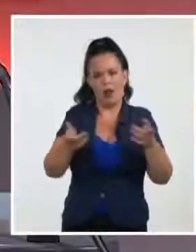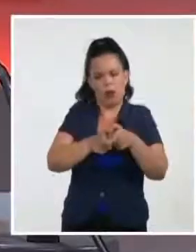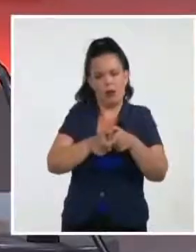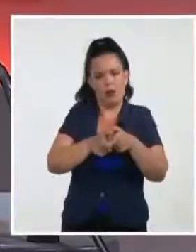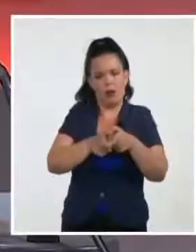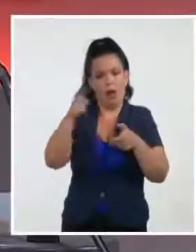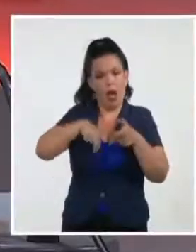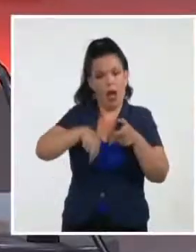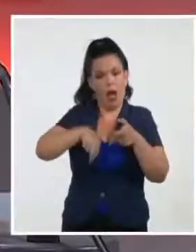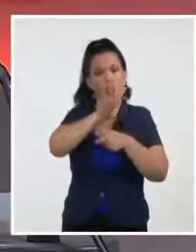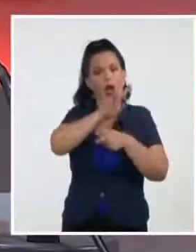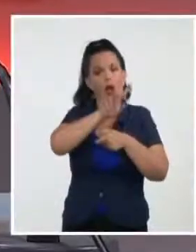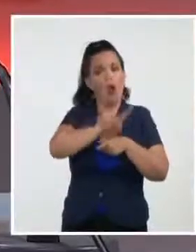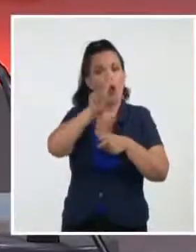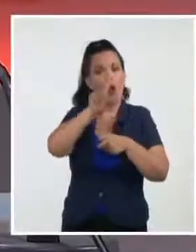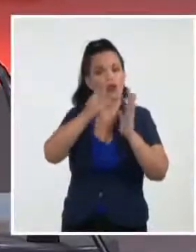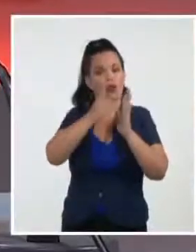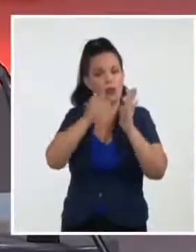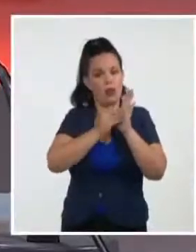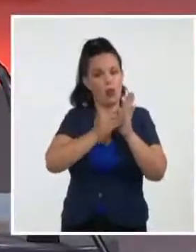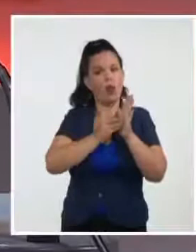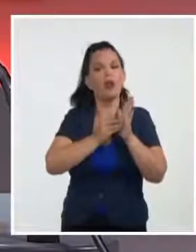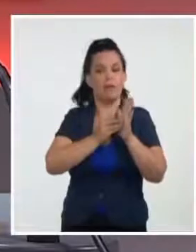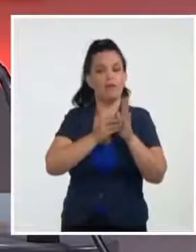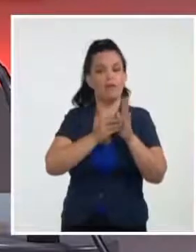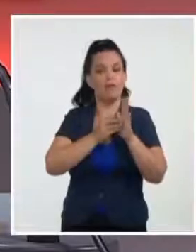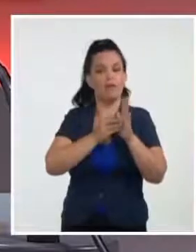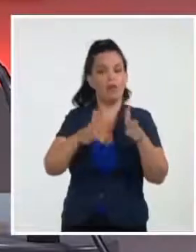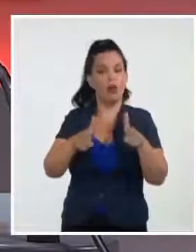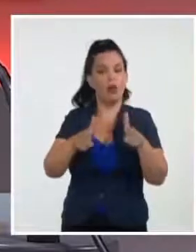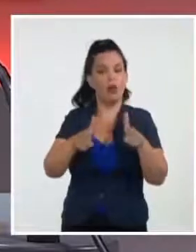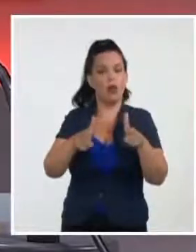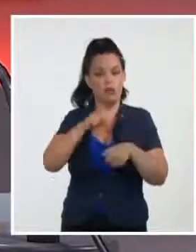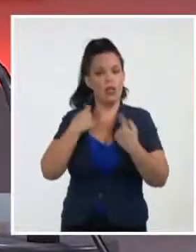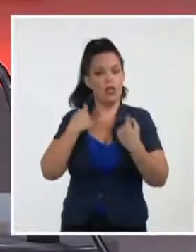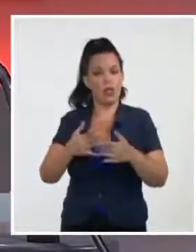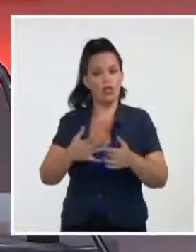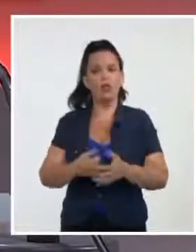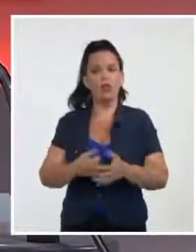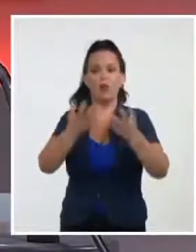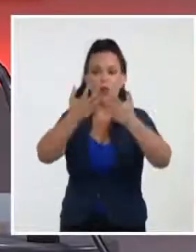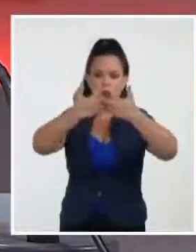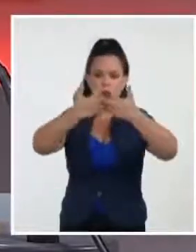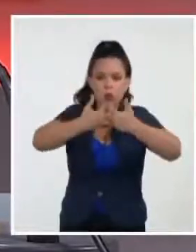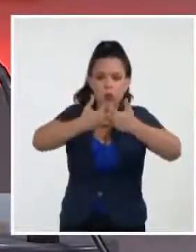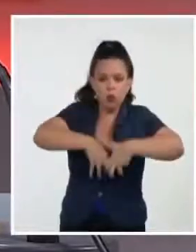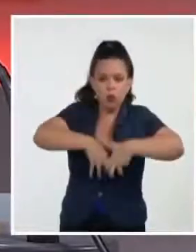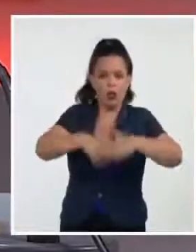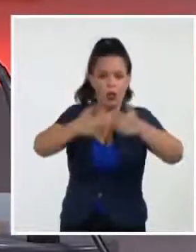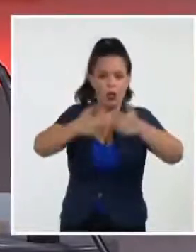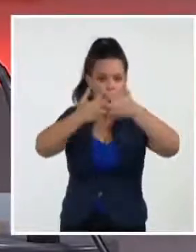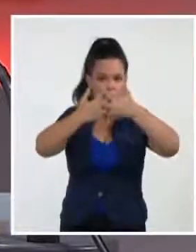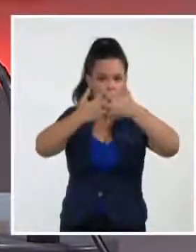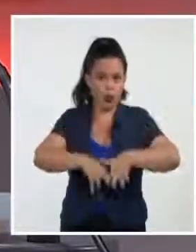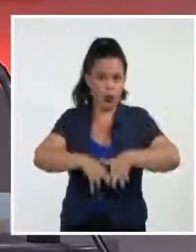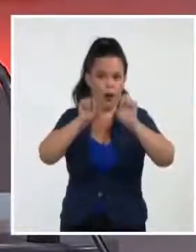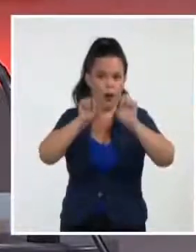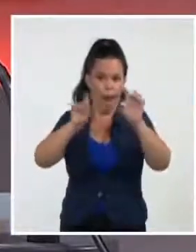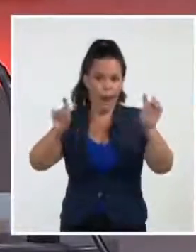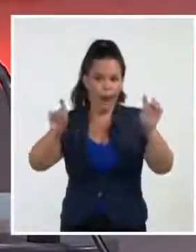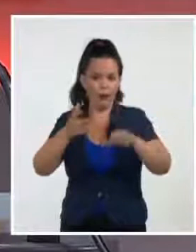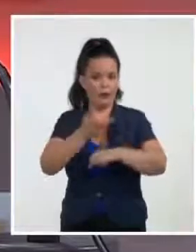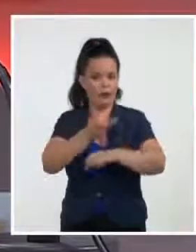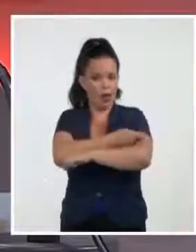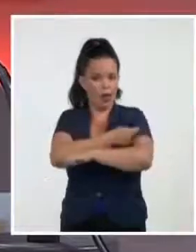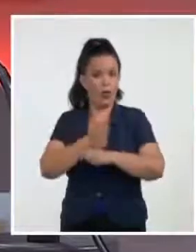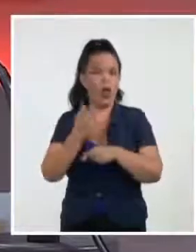para la industria biofarmacéutica, es un reto también la producción de esa cantidad de vacunas y otros